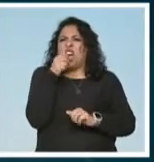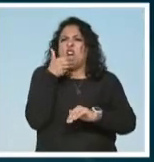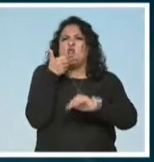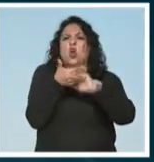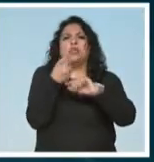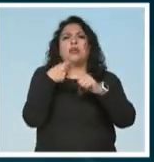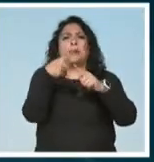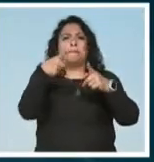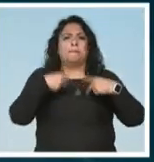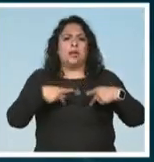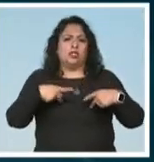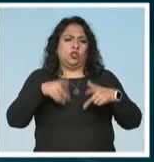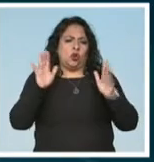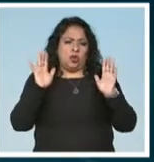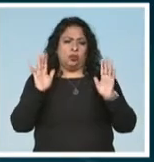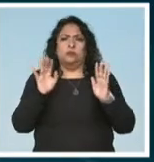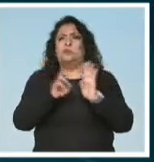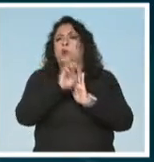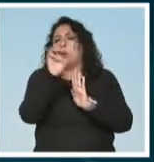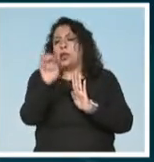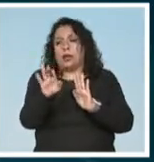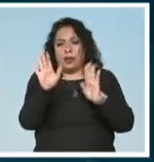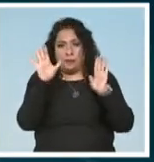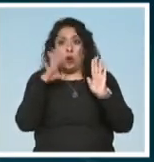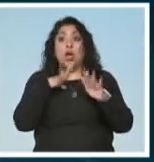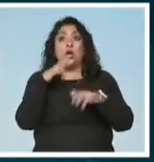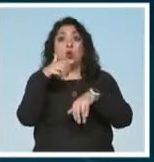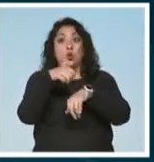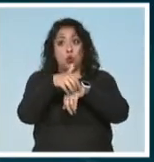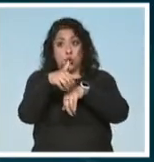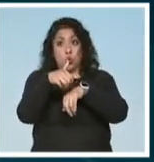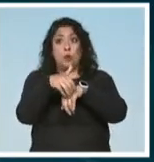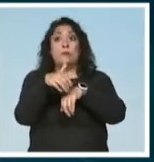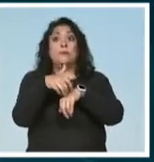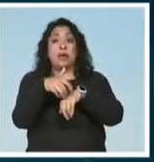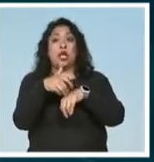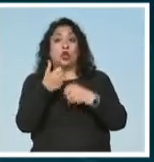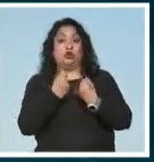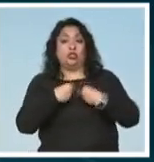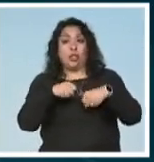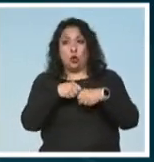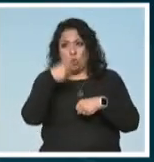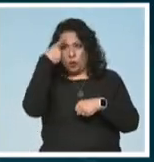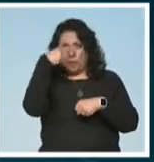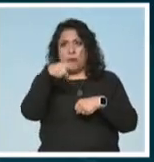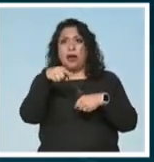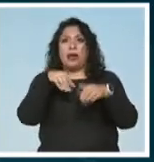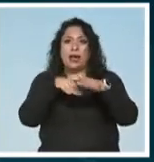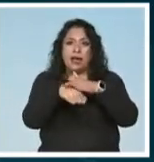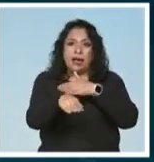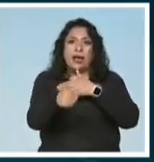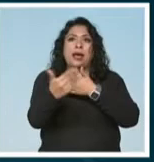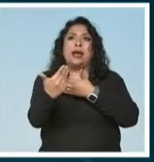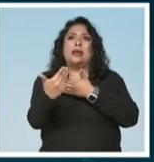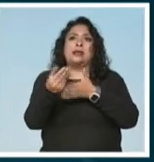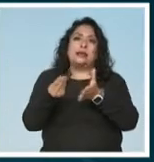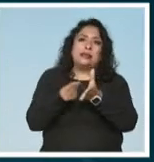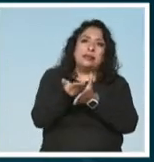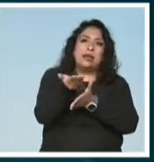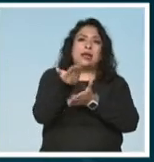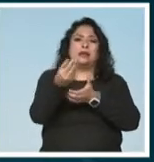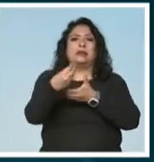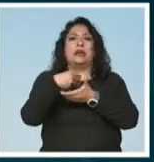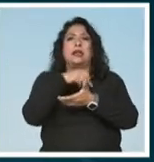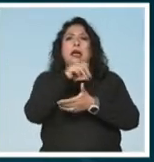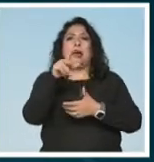propios ciudadanos. ¿Como cuáles? Bueno, pues hay un número de seguridad para poder entrar o salir de diferentes provincias